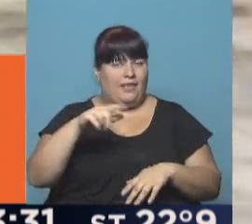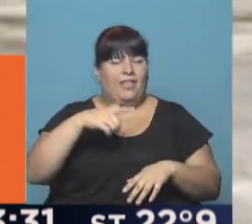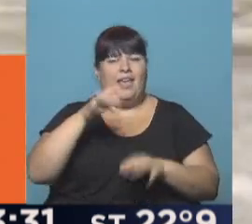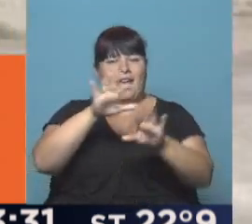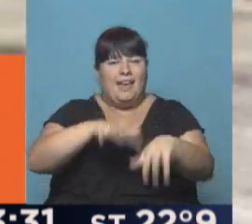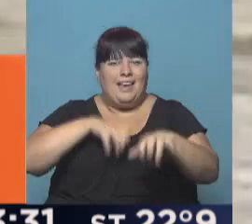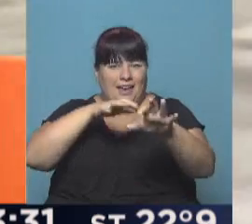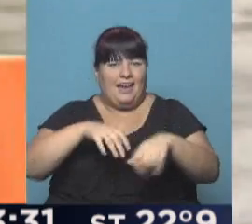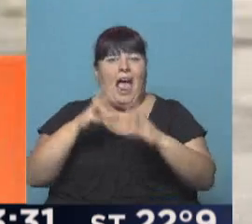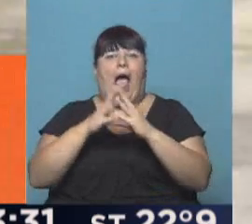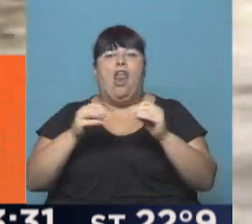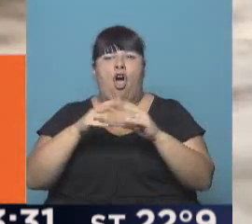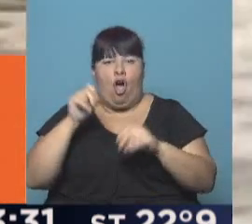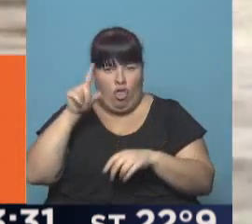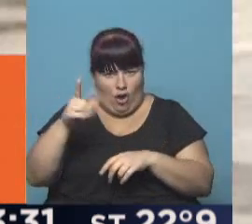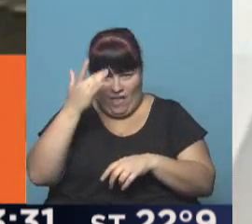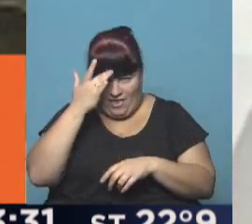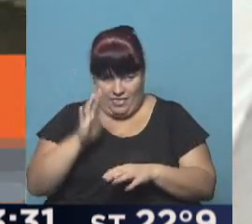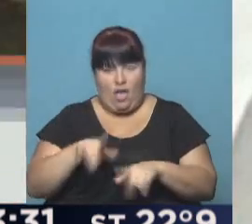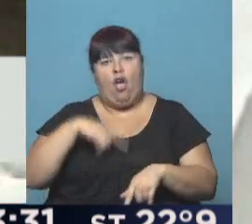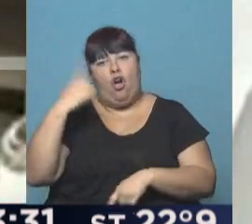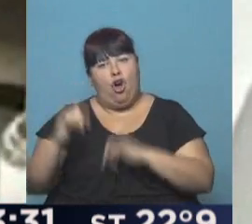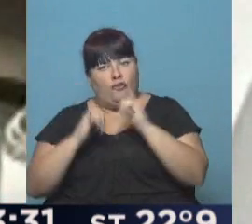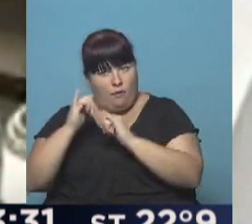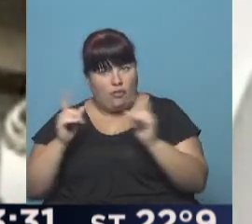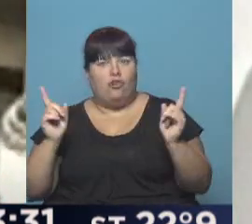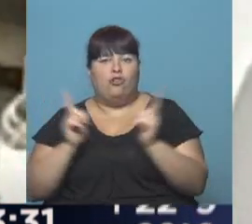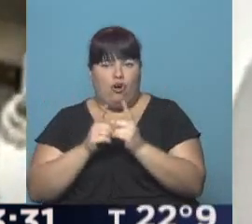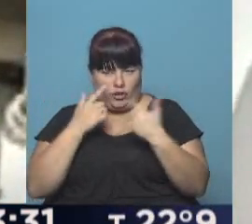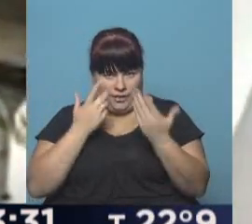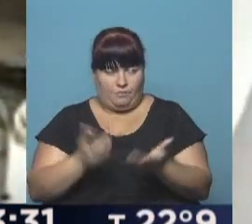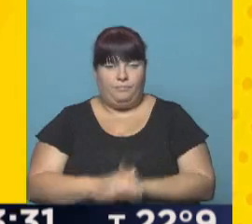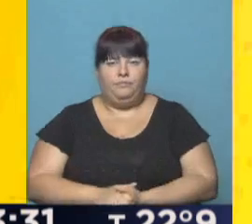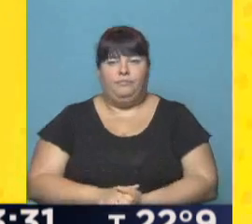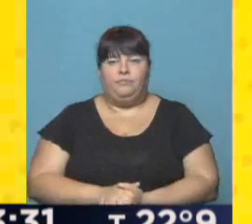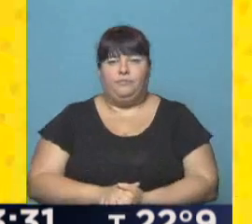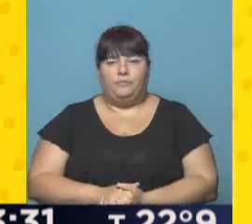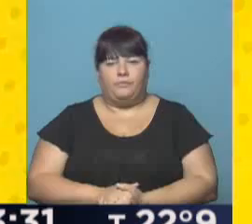siembra del algodón en la India. Más información a través del siguiente compacto.